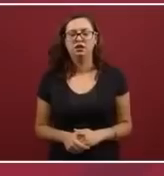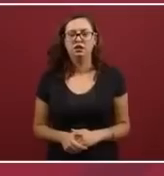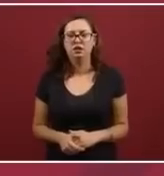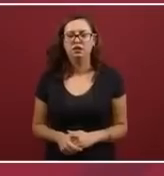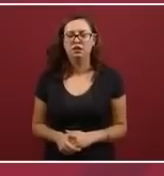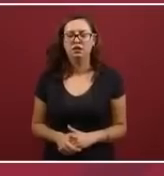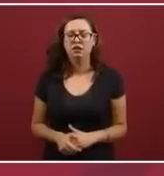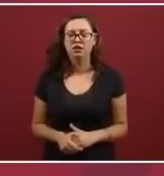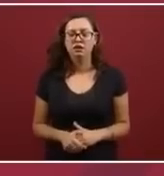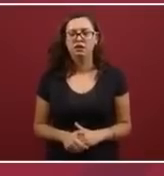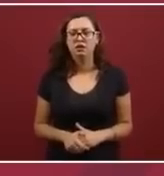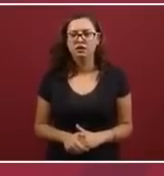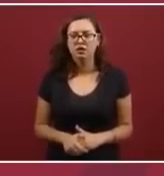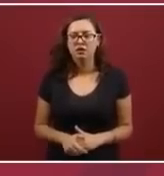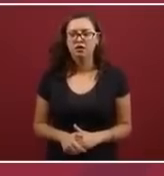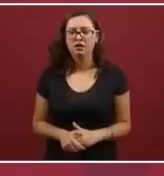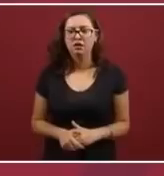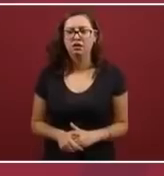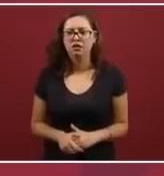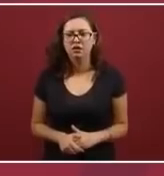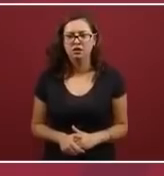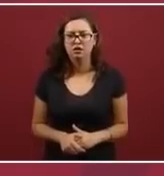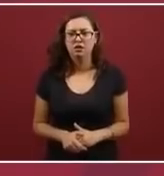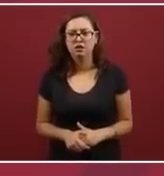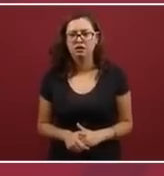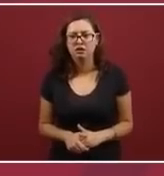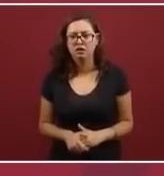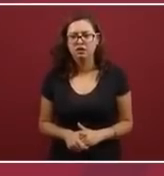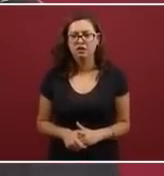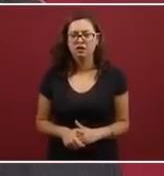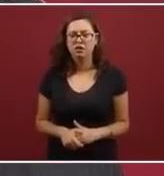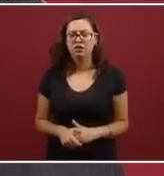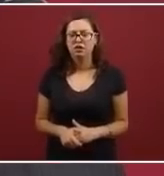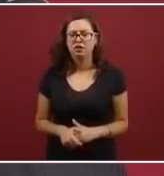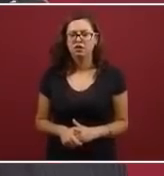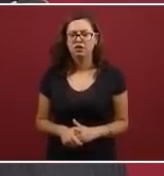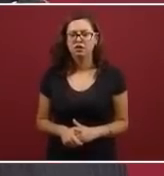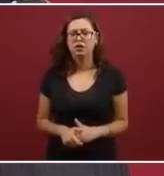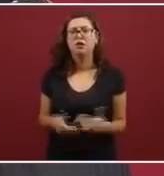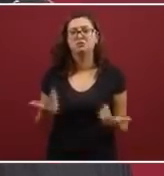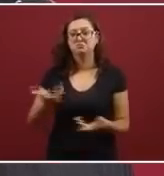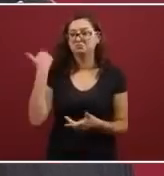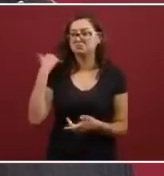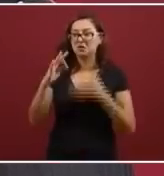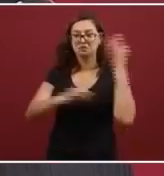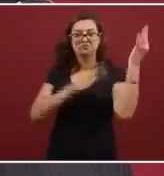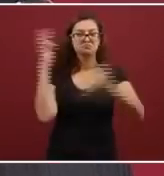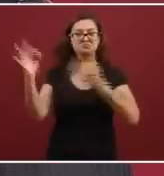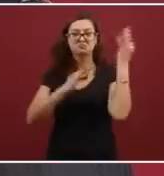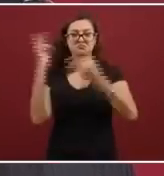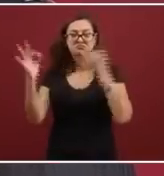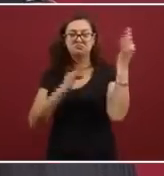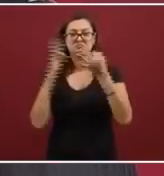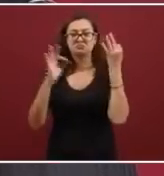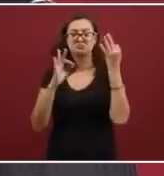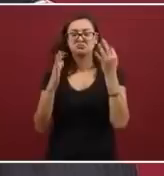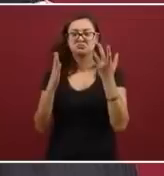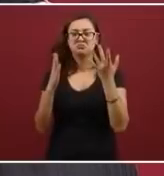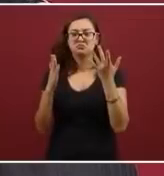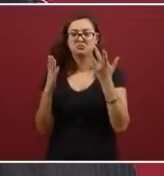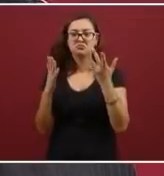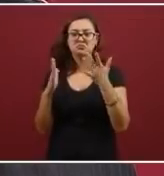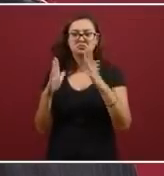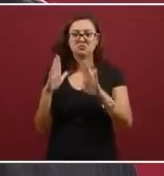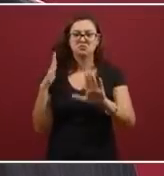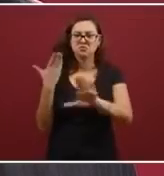1 campaña para presentar amparos en contra de